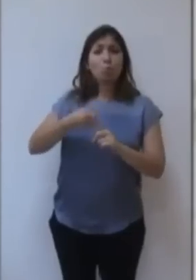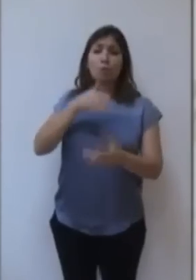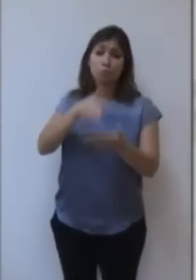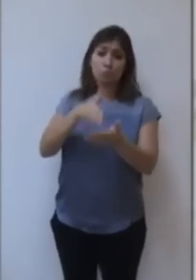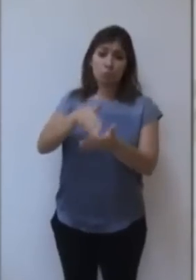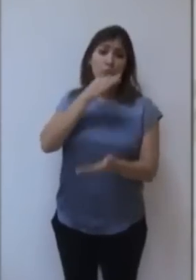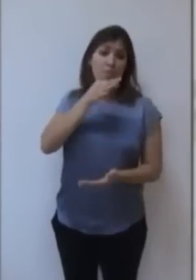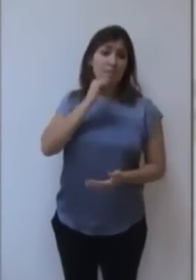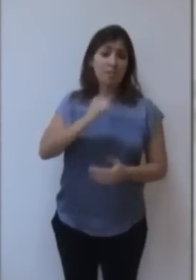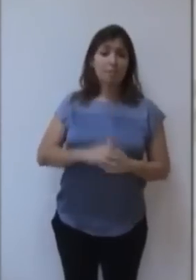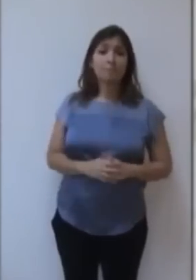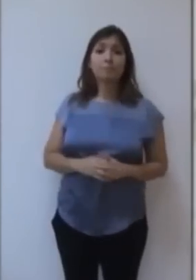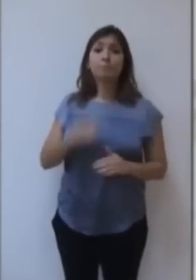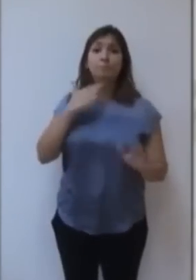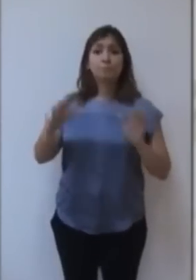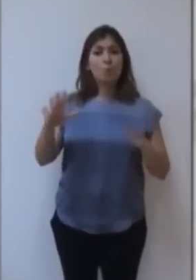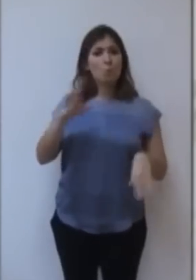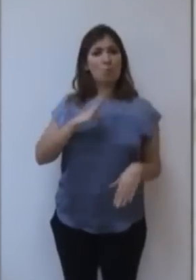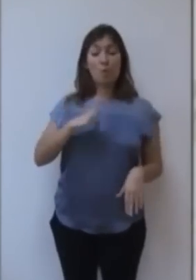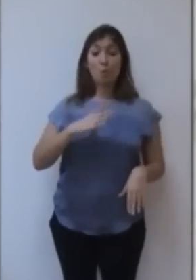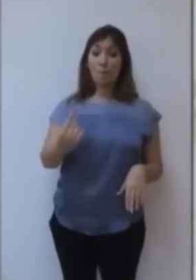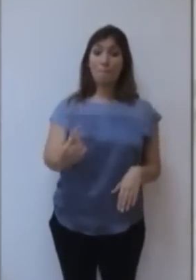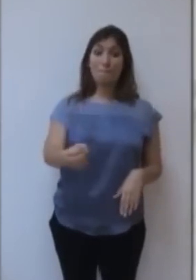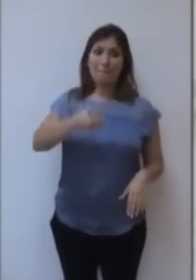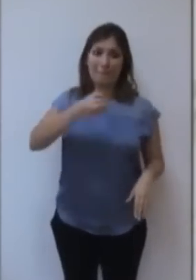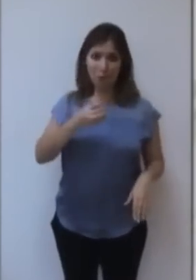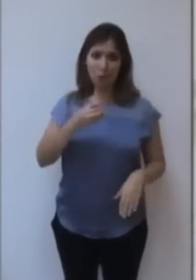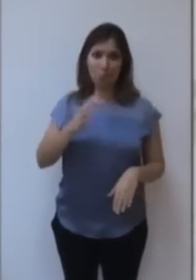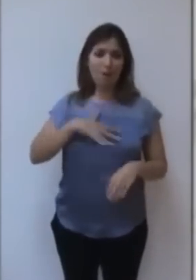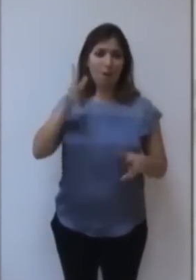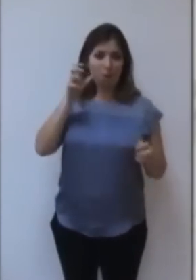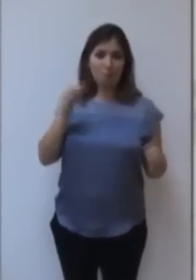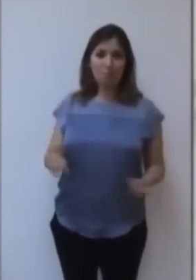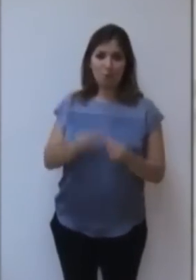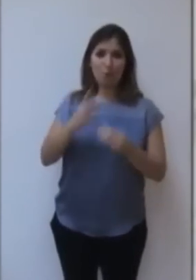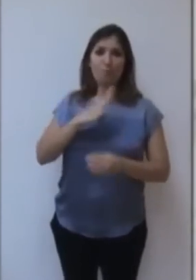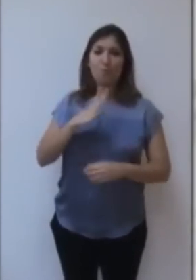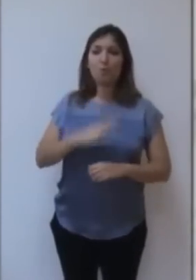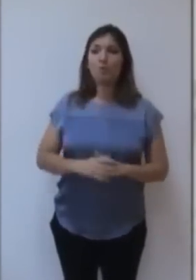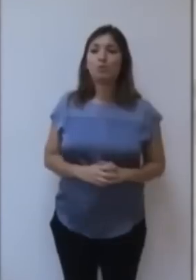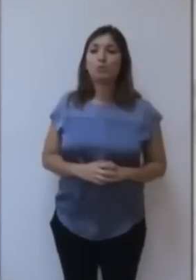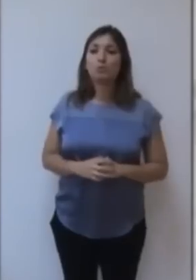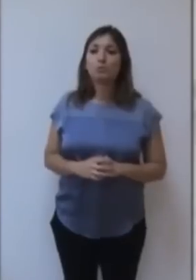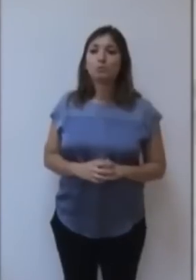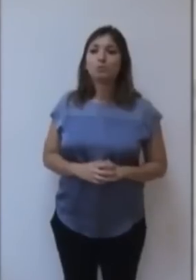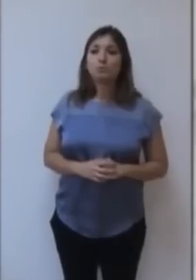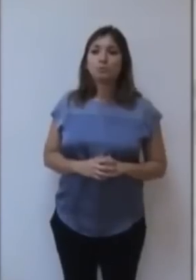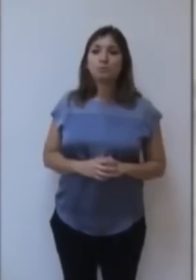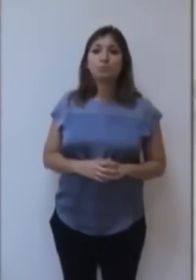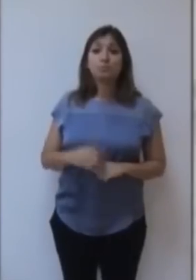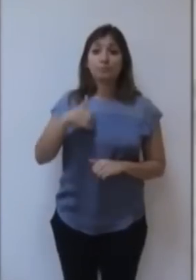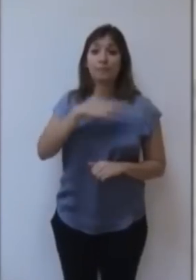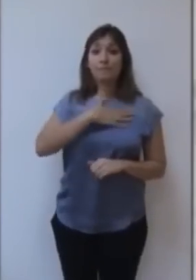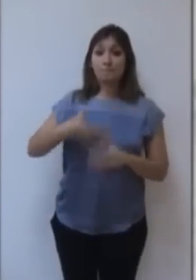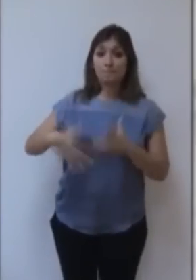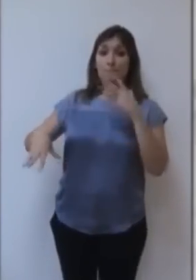¿no? ¿Acercas un poquito los micrófonos para que se oiga un poquito mejor, por favor? Sí. Yo sí me gustaría añadir en